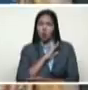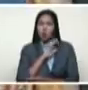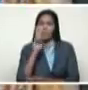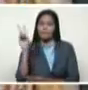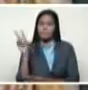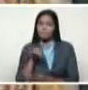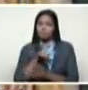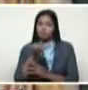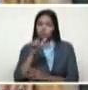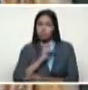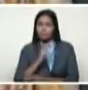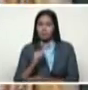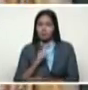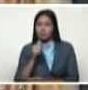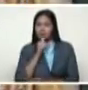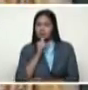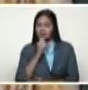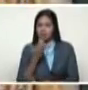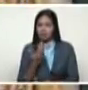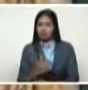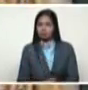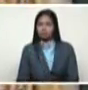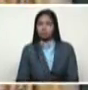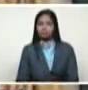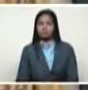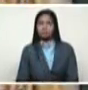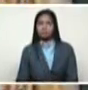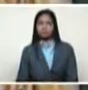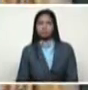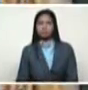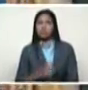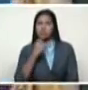ustedes, muchachos, ¿quiénes son los dueños de los aviones privados?